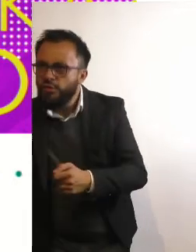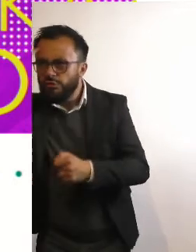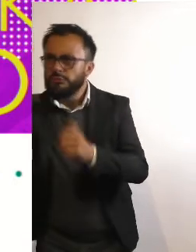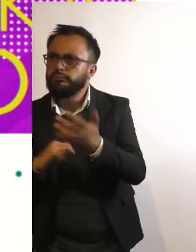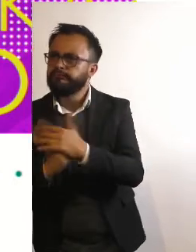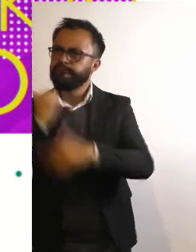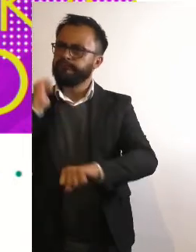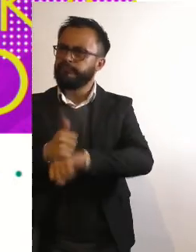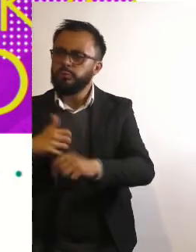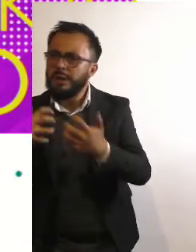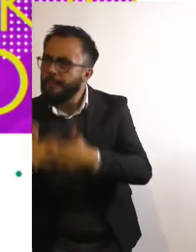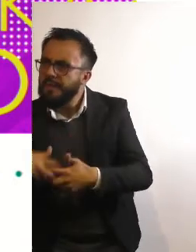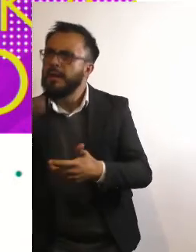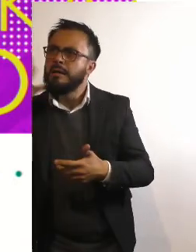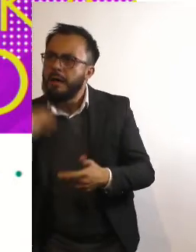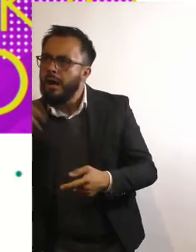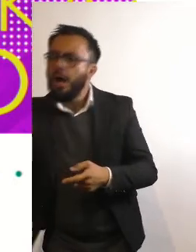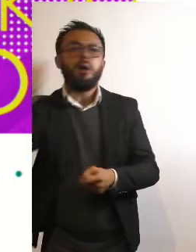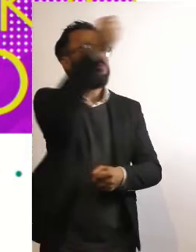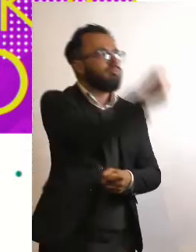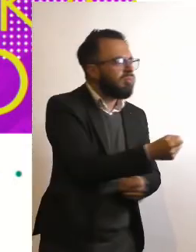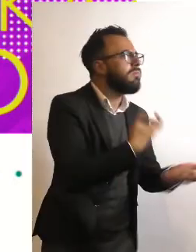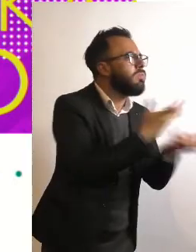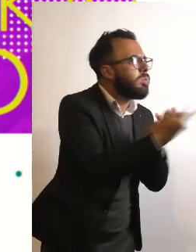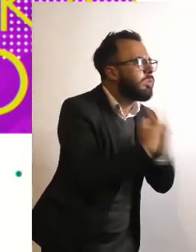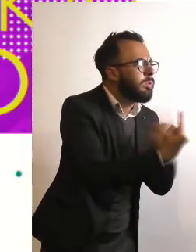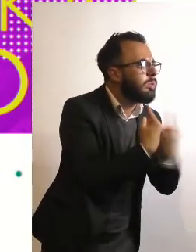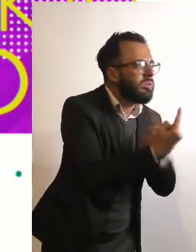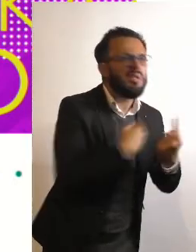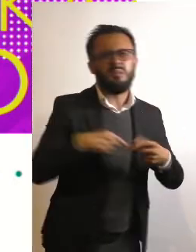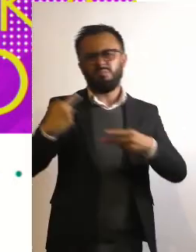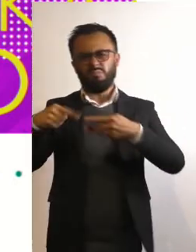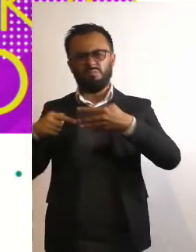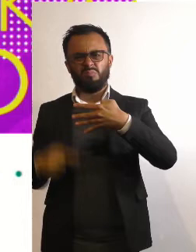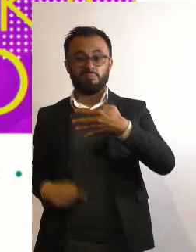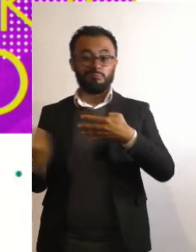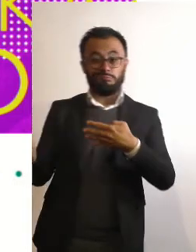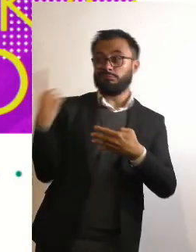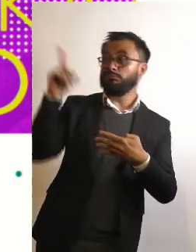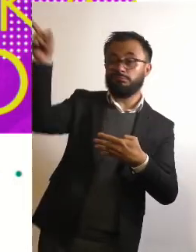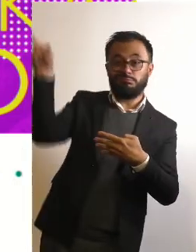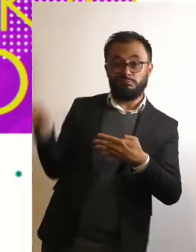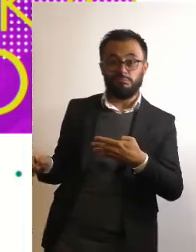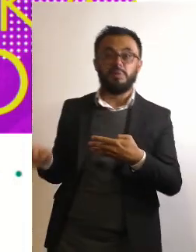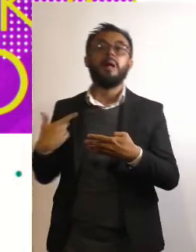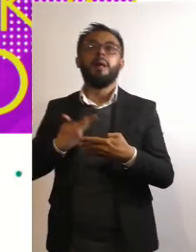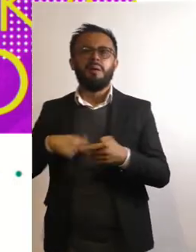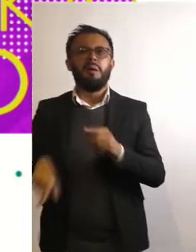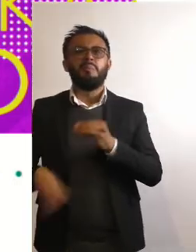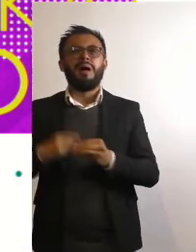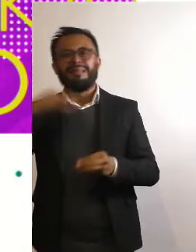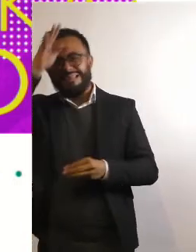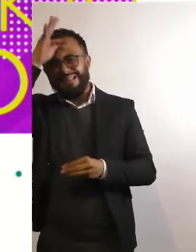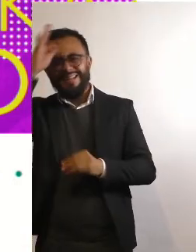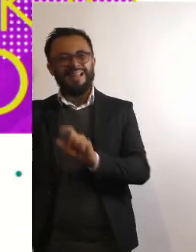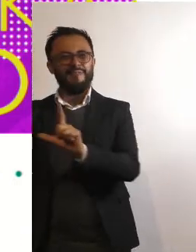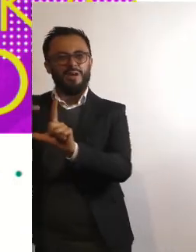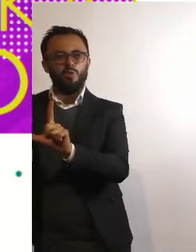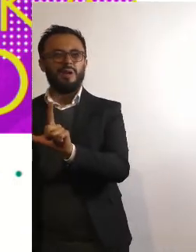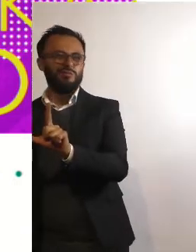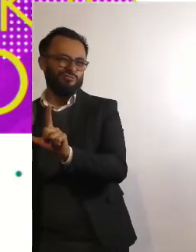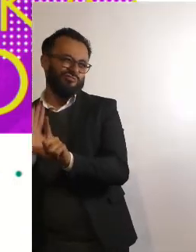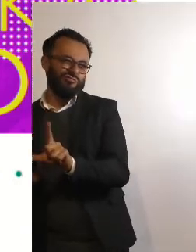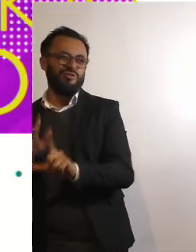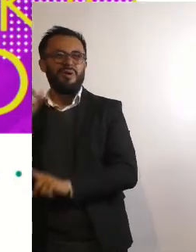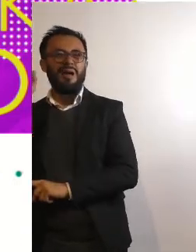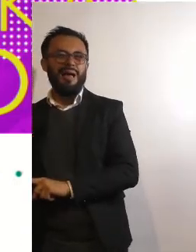una hackathon con Afidro, el Nordic EdTech y la clínica virtual de AstraZeneca, en conjunto también